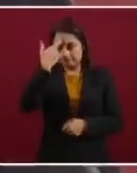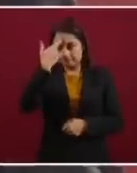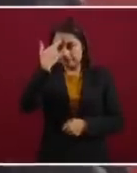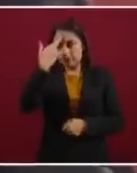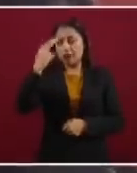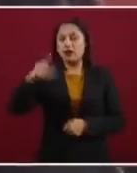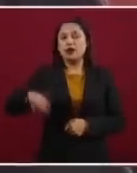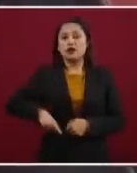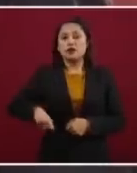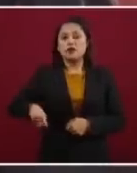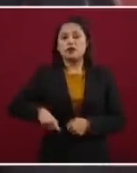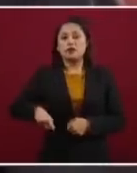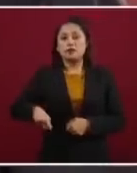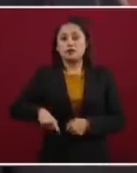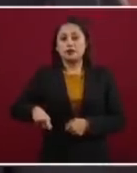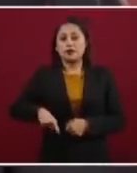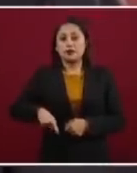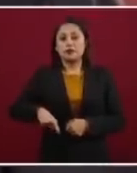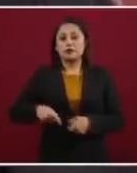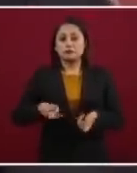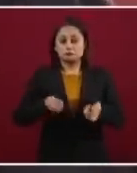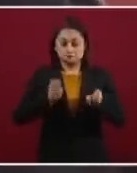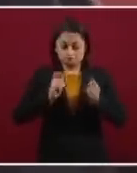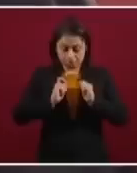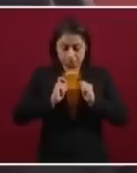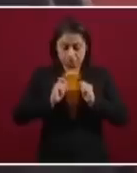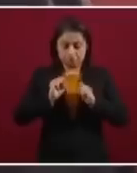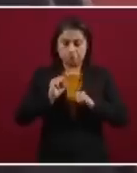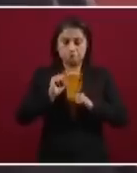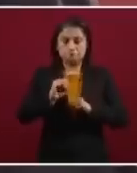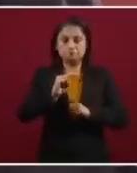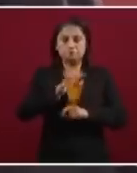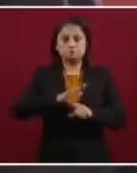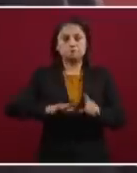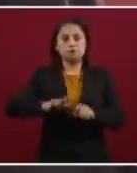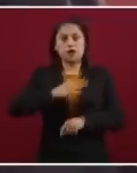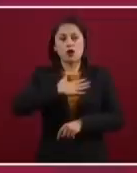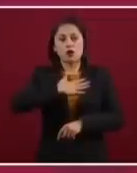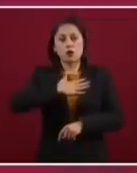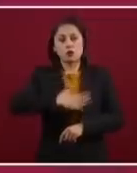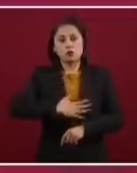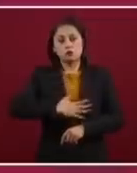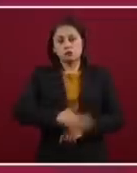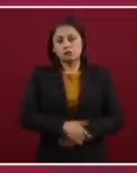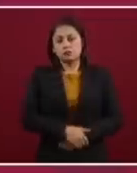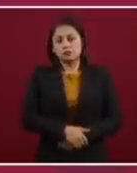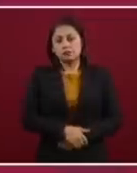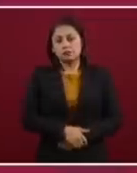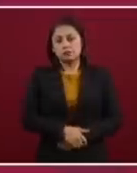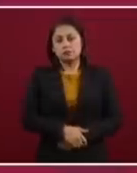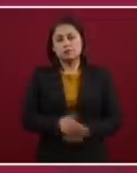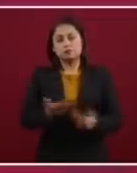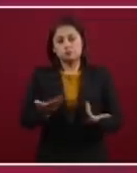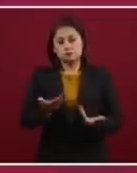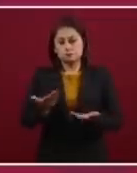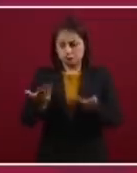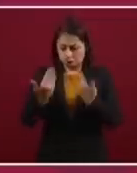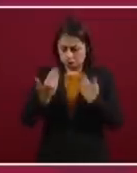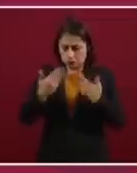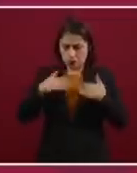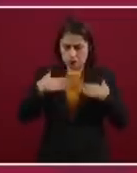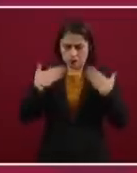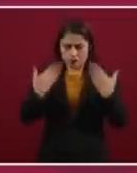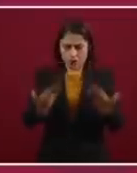encargado y tienen la encomienda de hacer justicia que nos tengan confianza